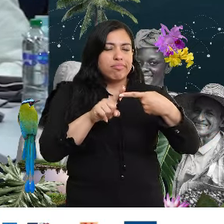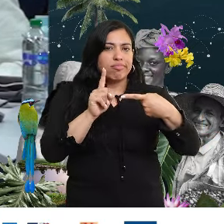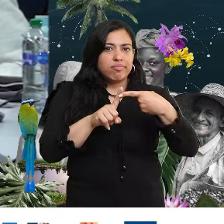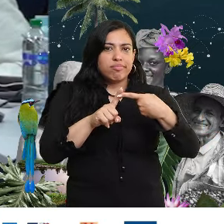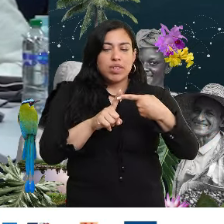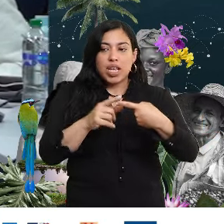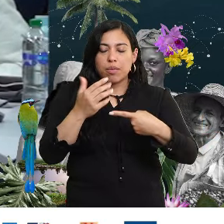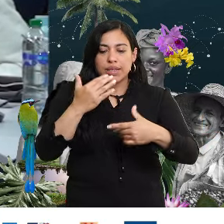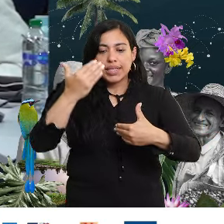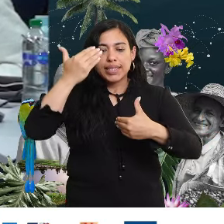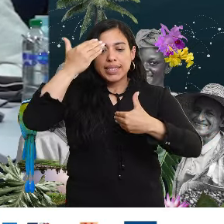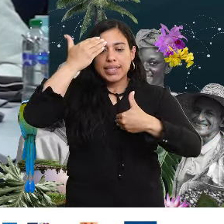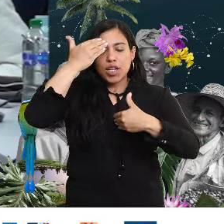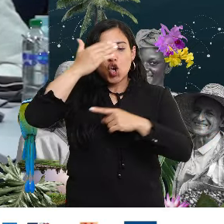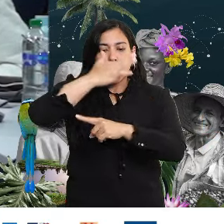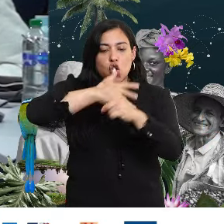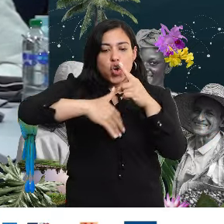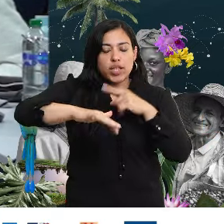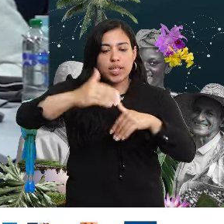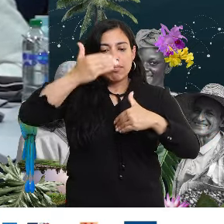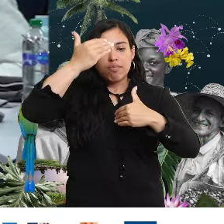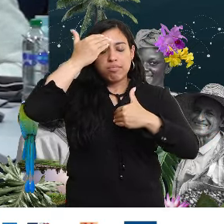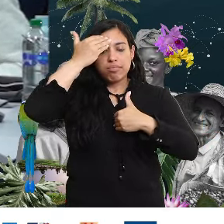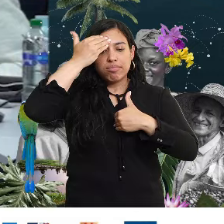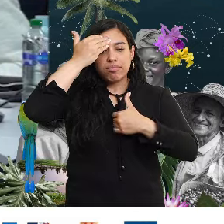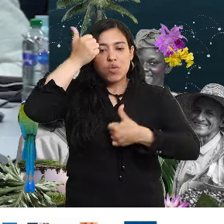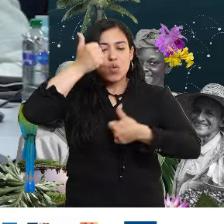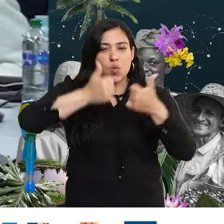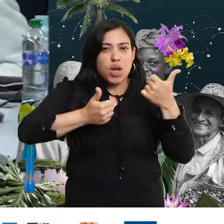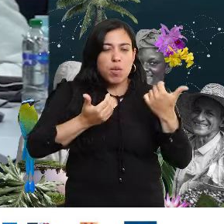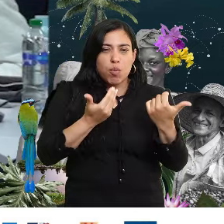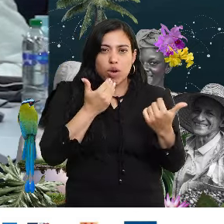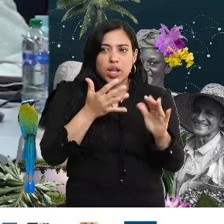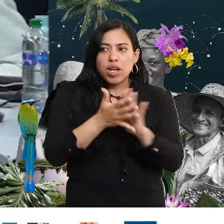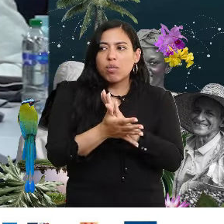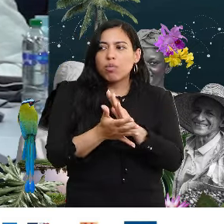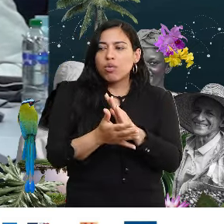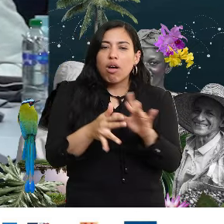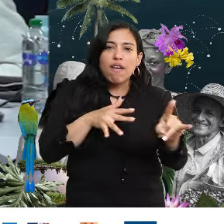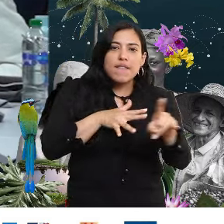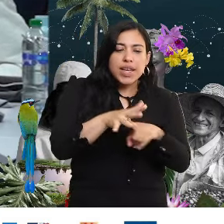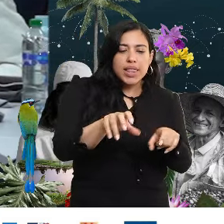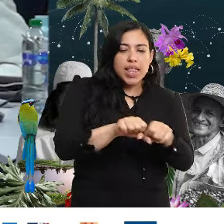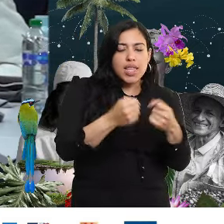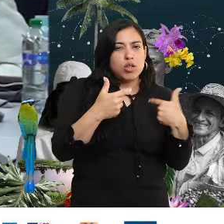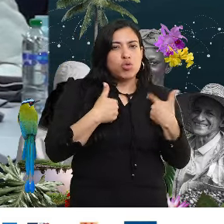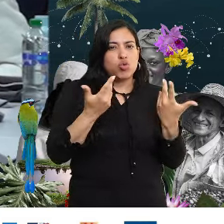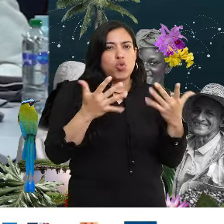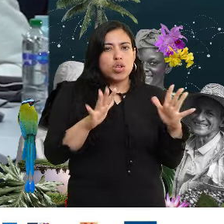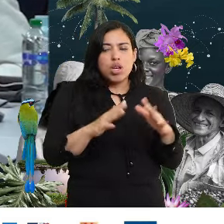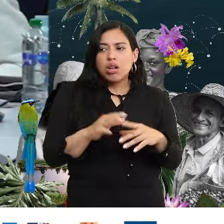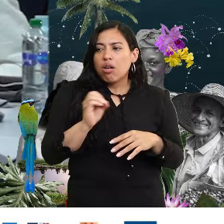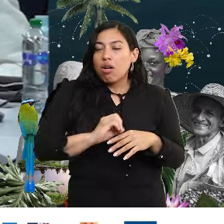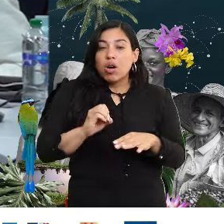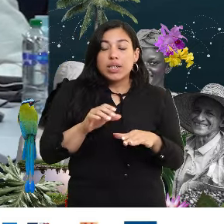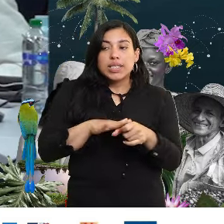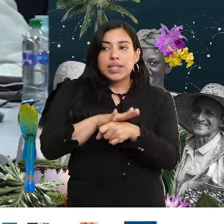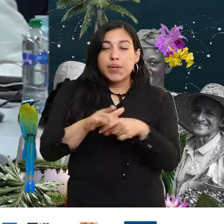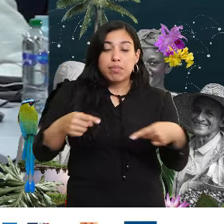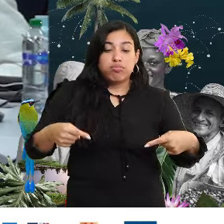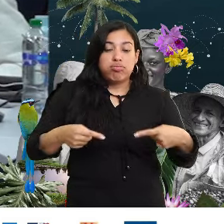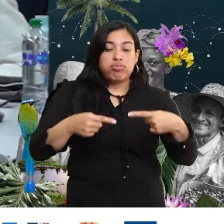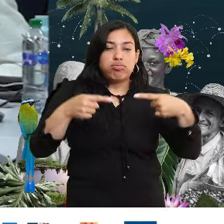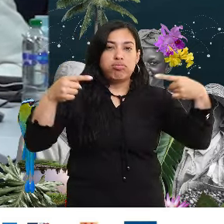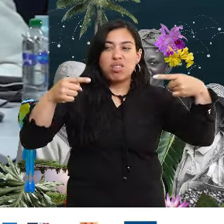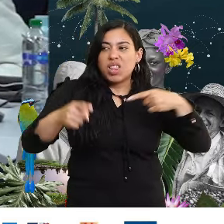ser consciente de los contextos, nos está conservando, es por lo menos no hacer más daño, no incrementar más esas tensiones, o sea,